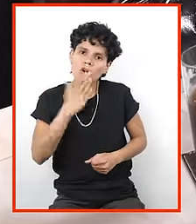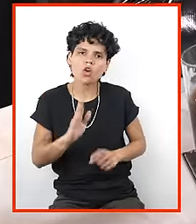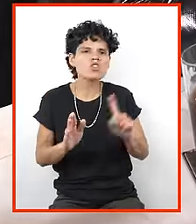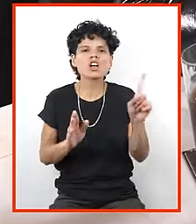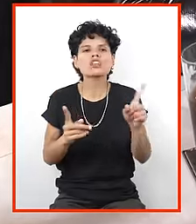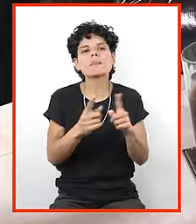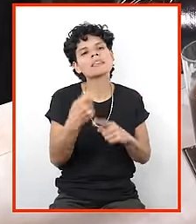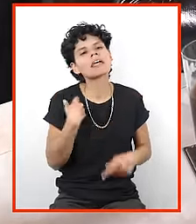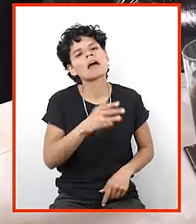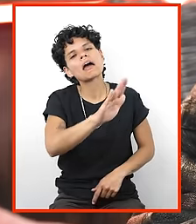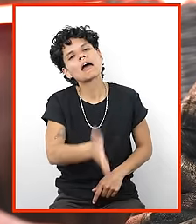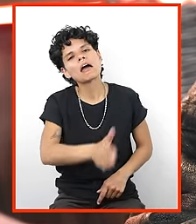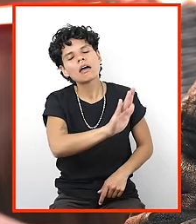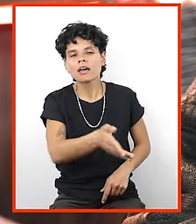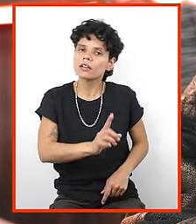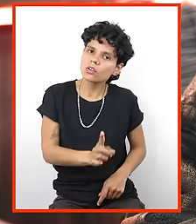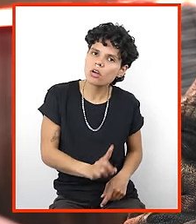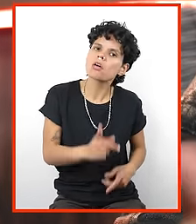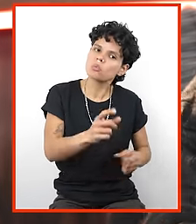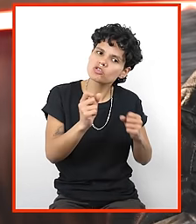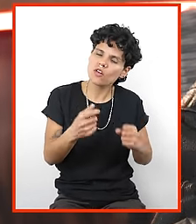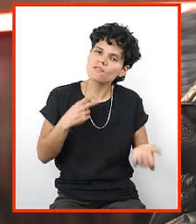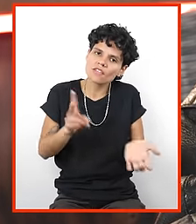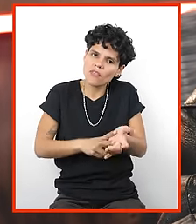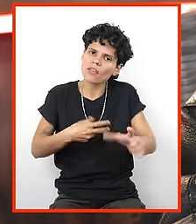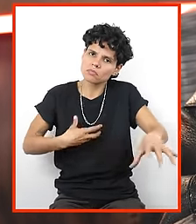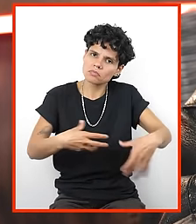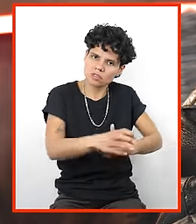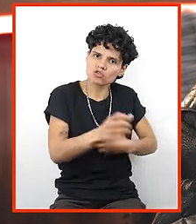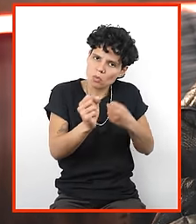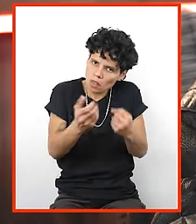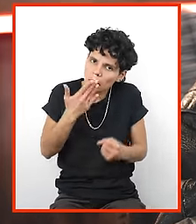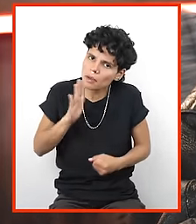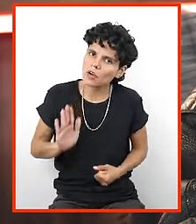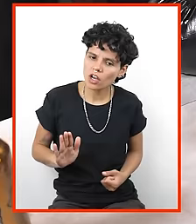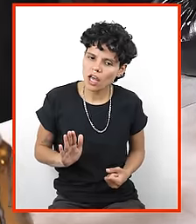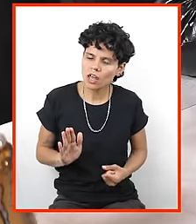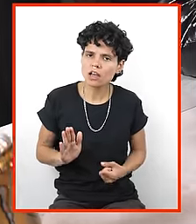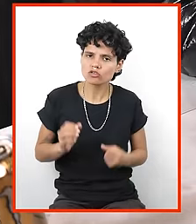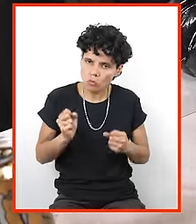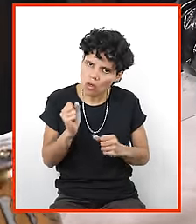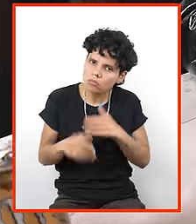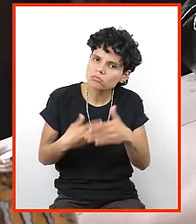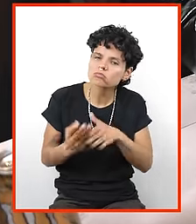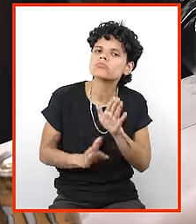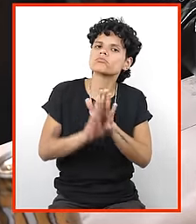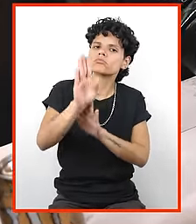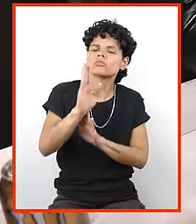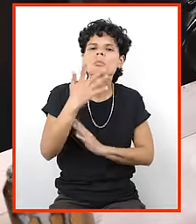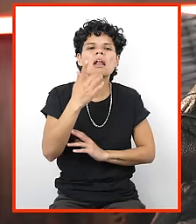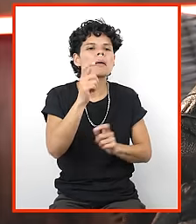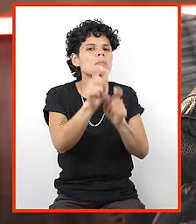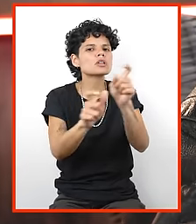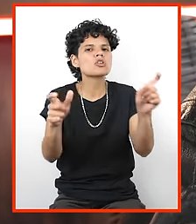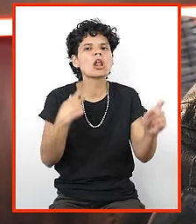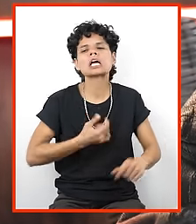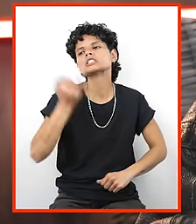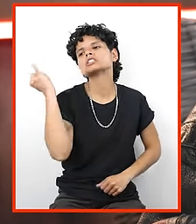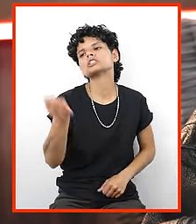las necesidades de la otra, claro, persona, sino que porque yo quiero ser mejor persona, weón. ¿Y para qué me voy a rodear de gente que me